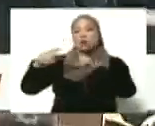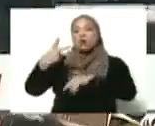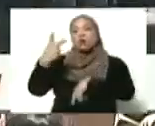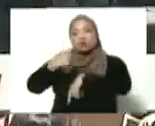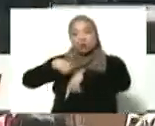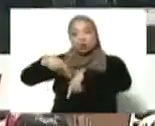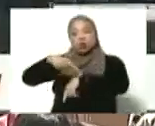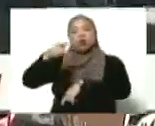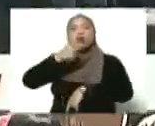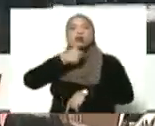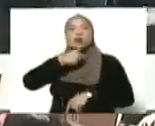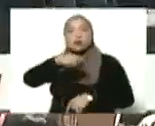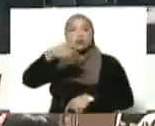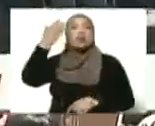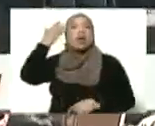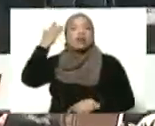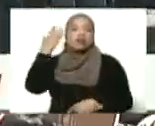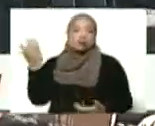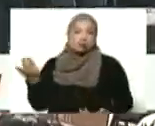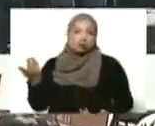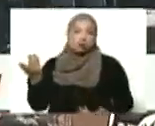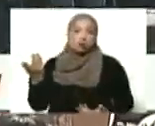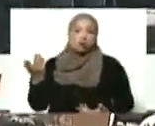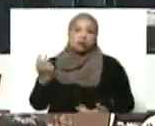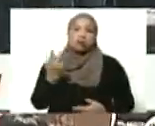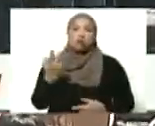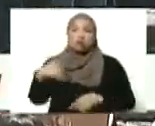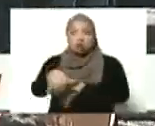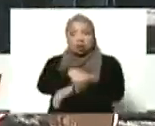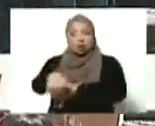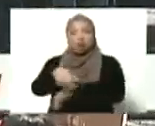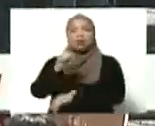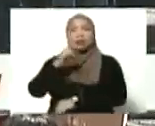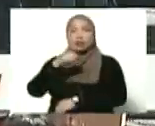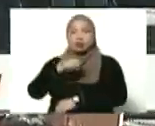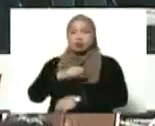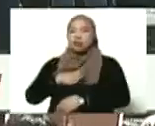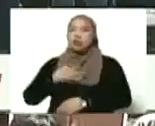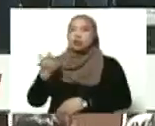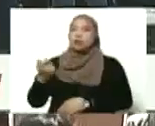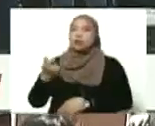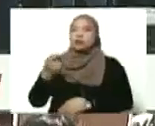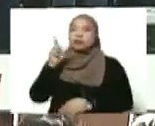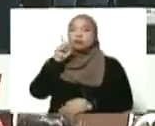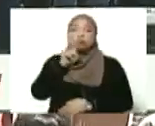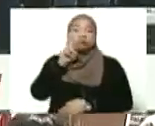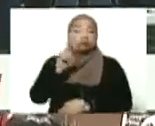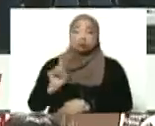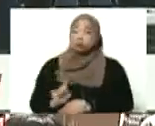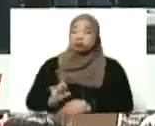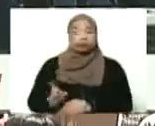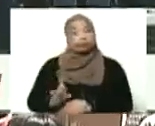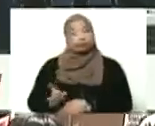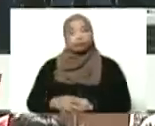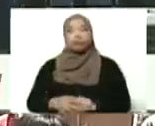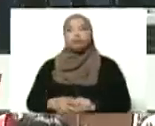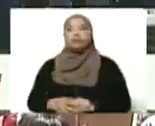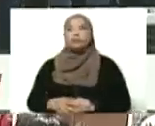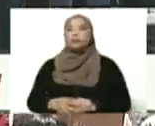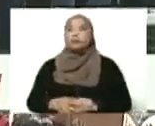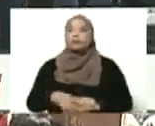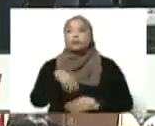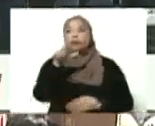usted sabe quién es esa gente. En la calle es así. No nos pueden caer a coba. Ah, se mudó